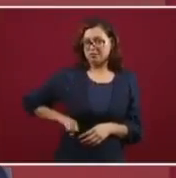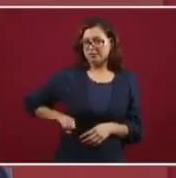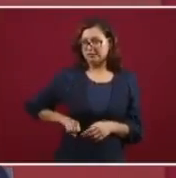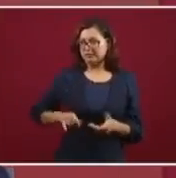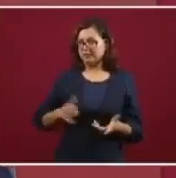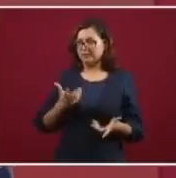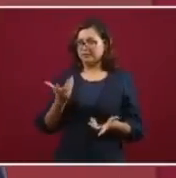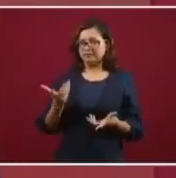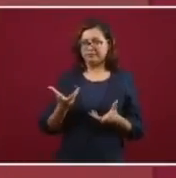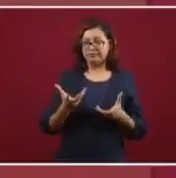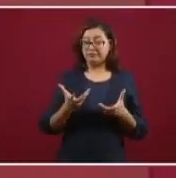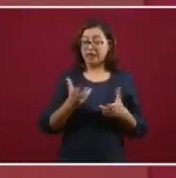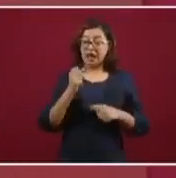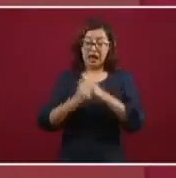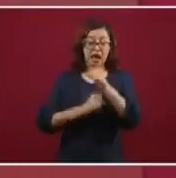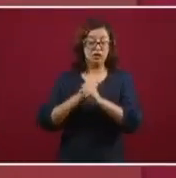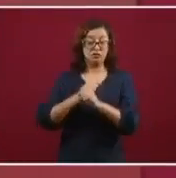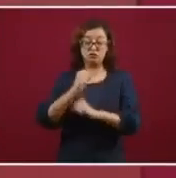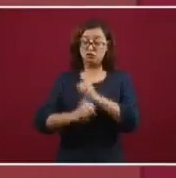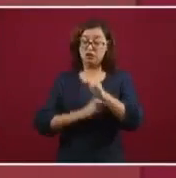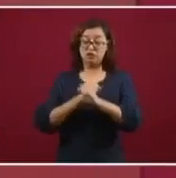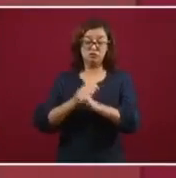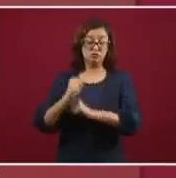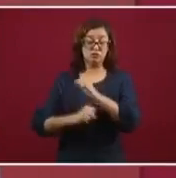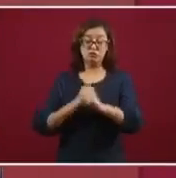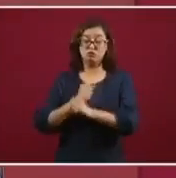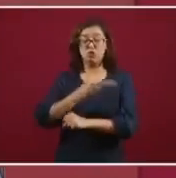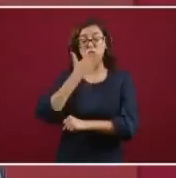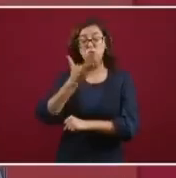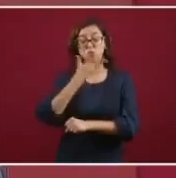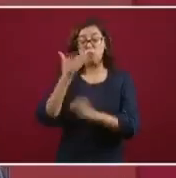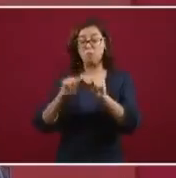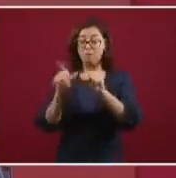que se dedicaron a saquear a México en los últimos tiempos,